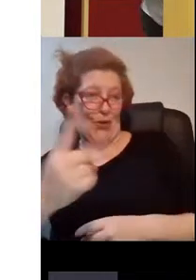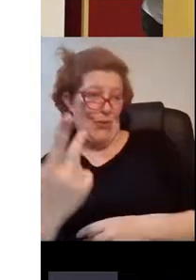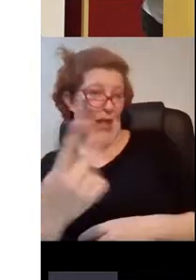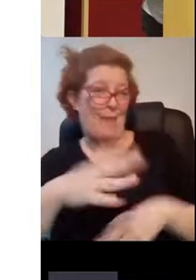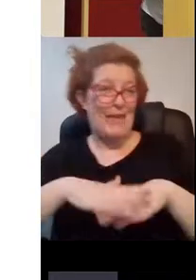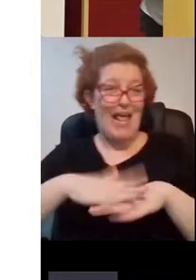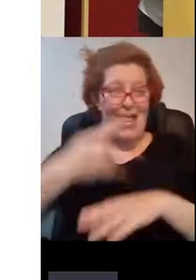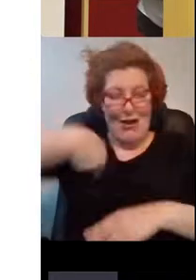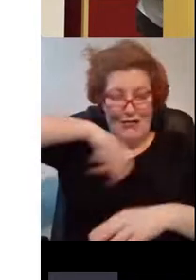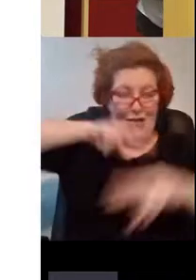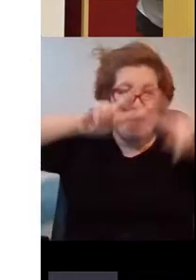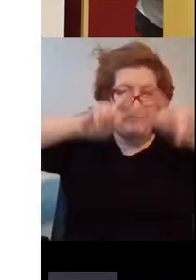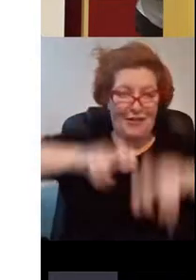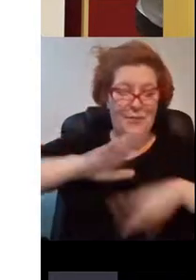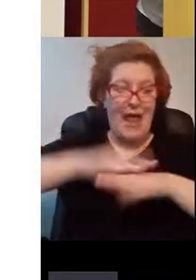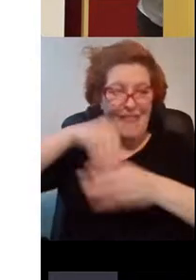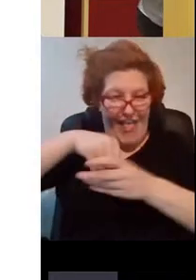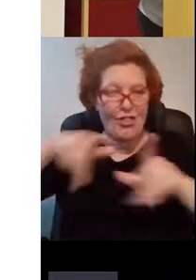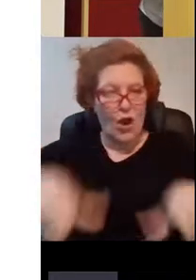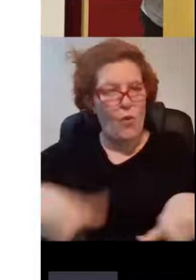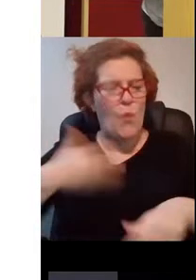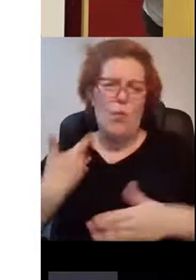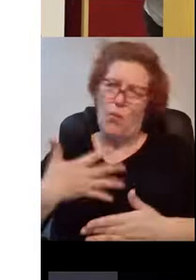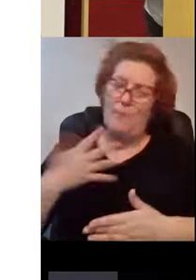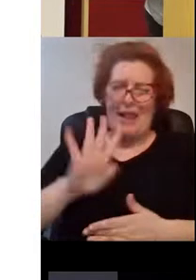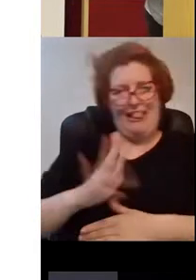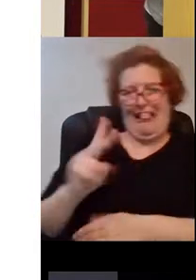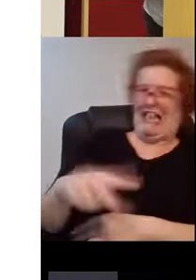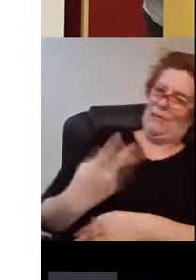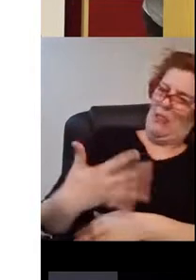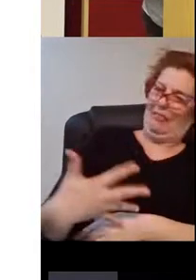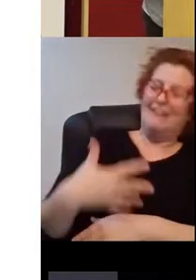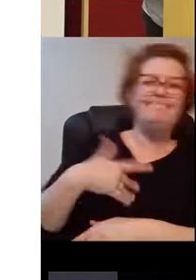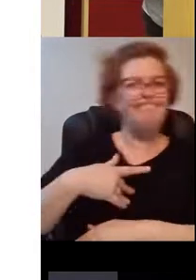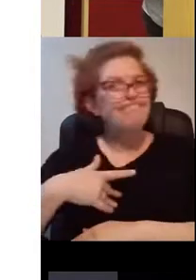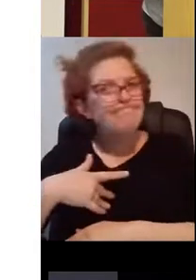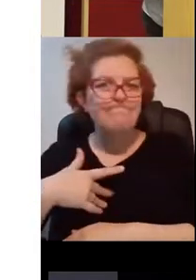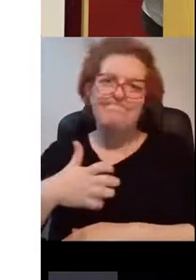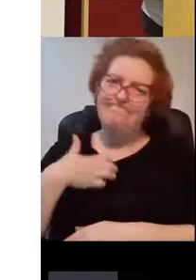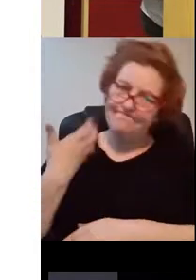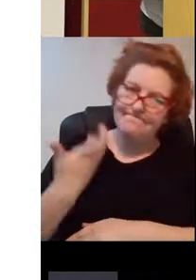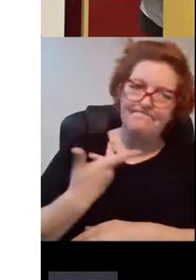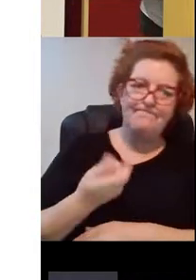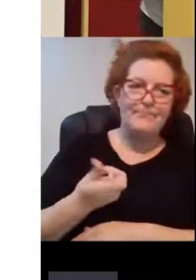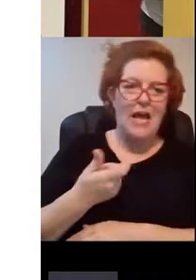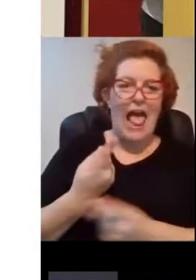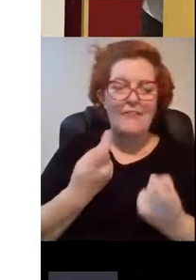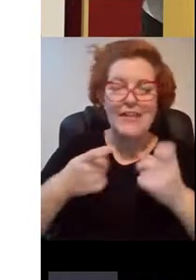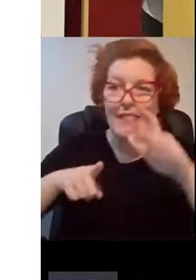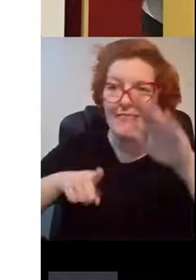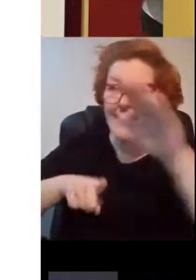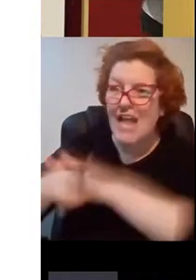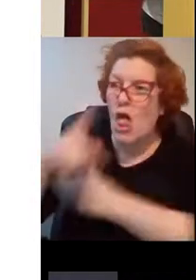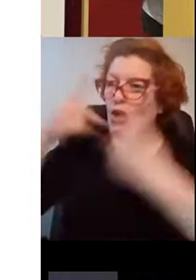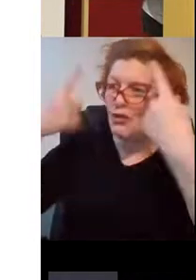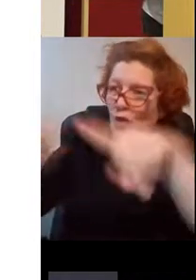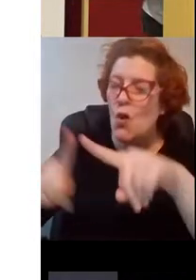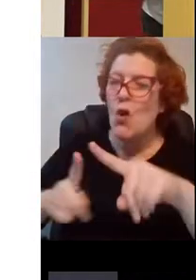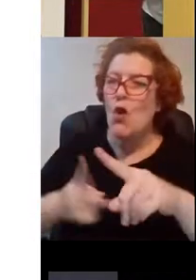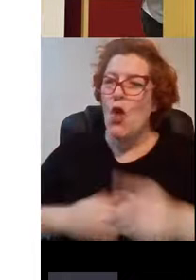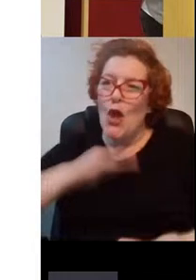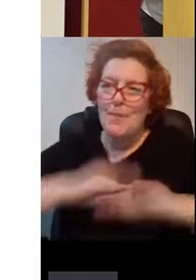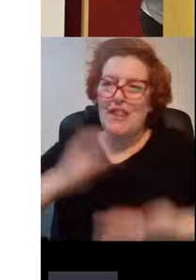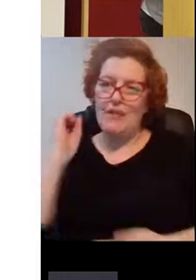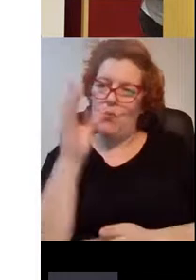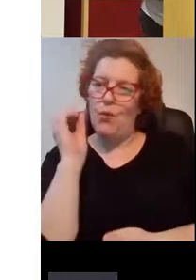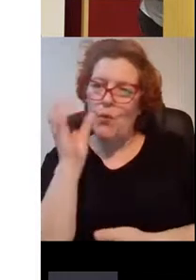hacemos investigación para el aula, lo necesario que es desarrollar las competencias comunicativas del alumnado y el cambio de chip que necesitamos